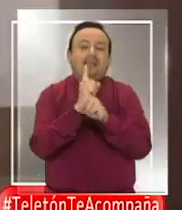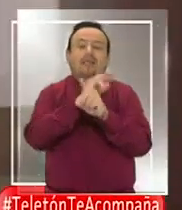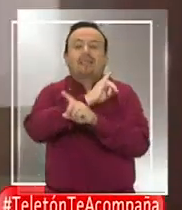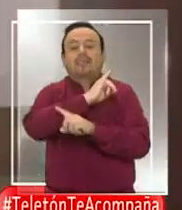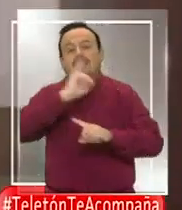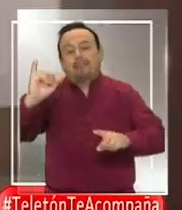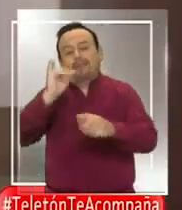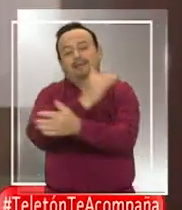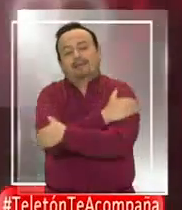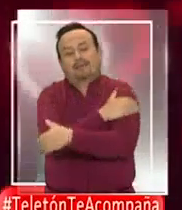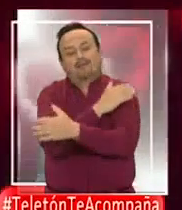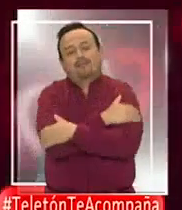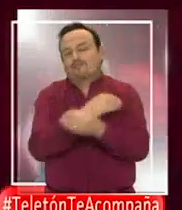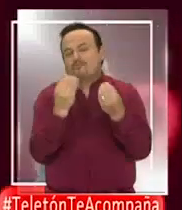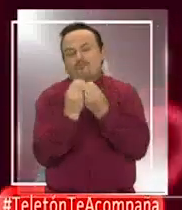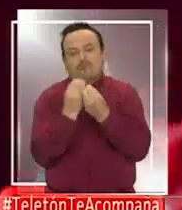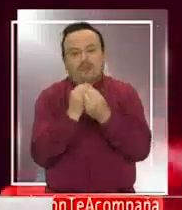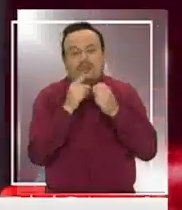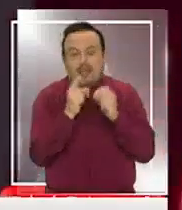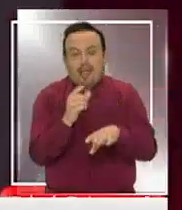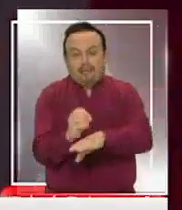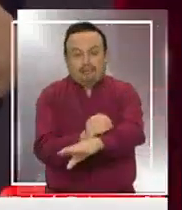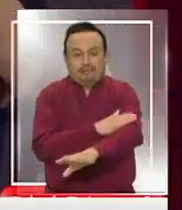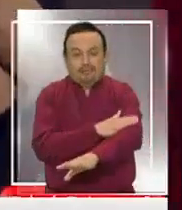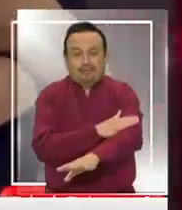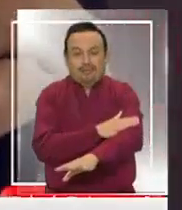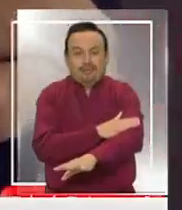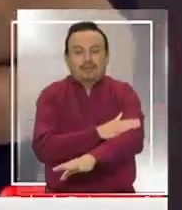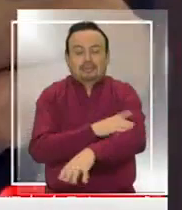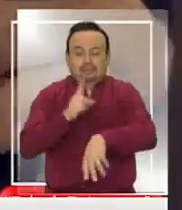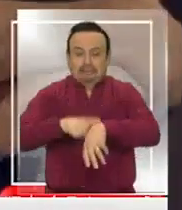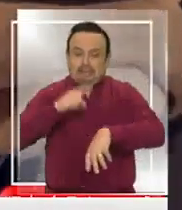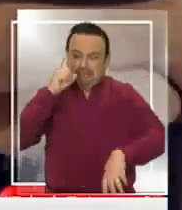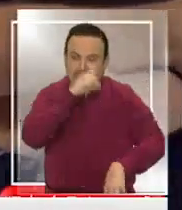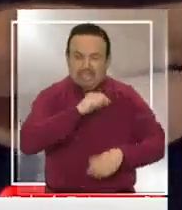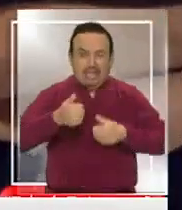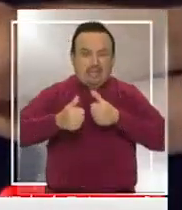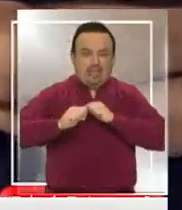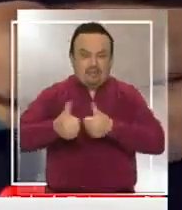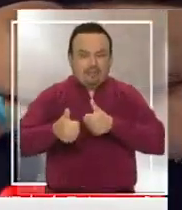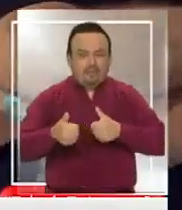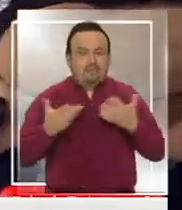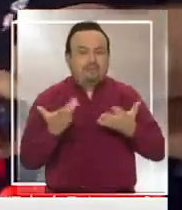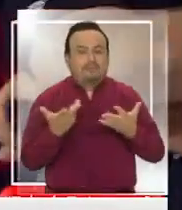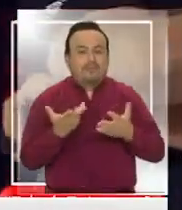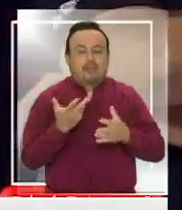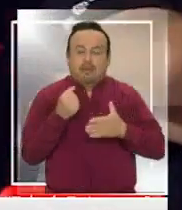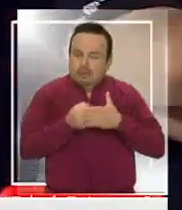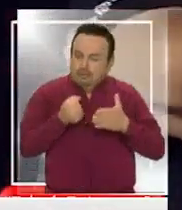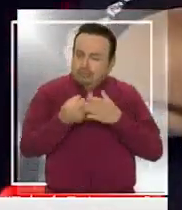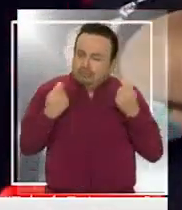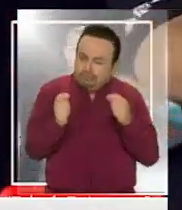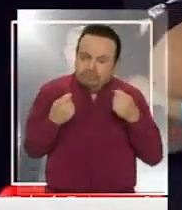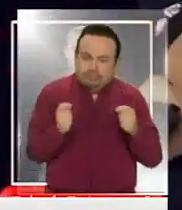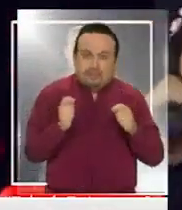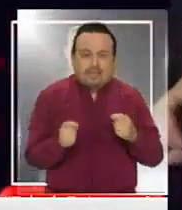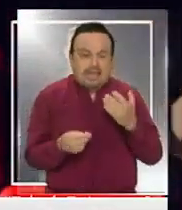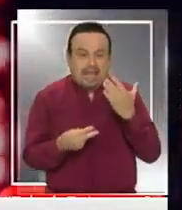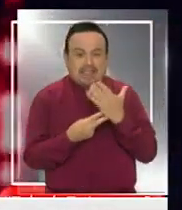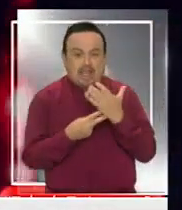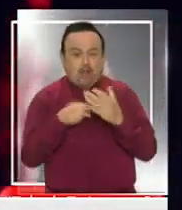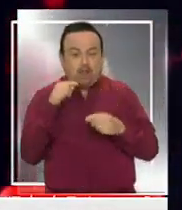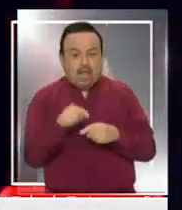después, porque son muchas. Hubo emoción, hubo momentos difíciles, hubo desafíos, pero a punta de esfuerzo y la aplicación de la tecnología,